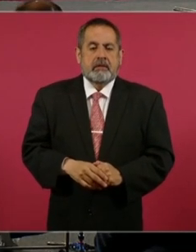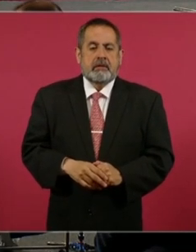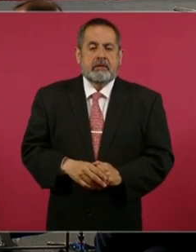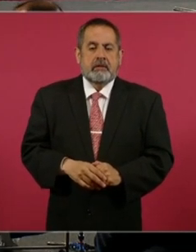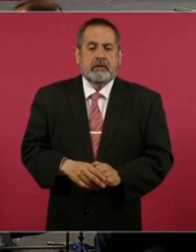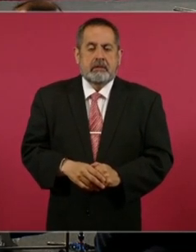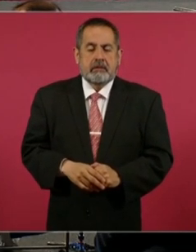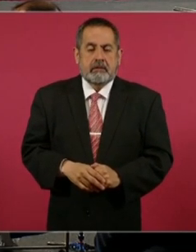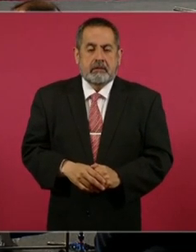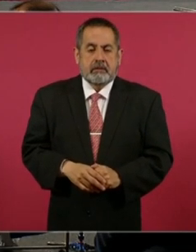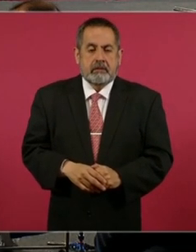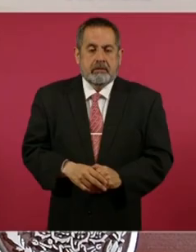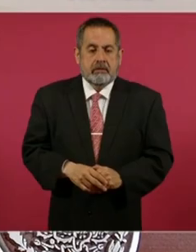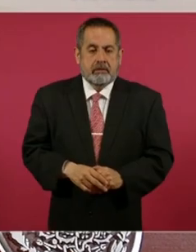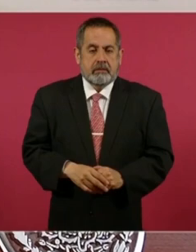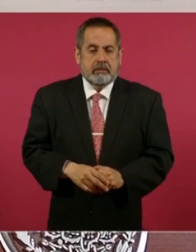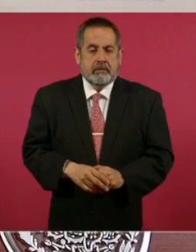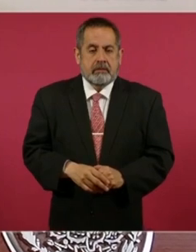ya